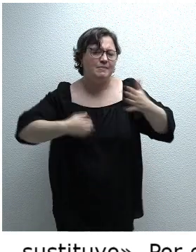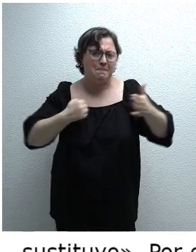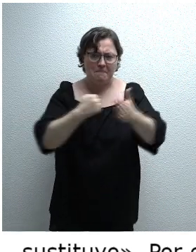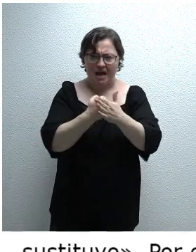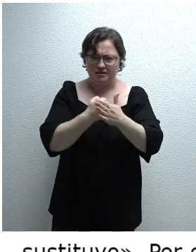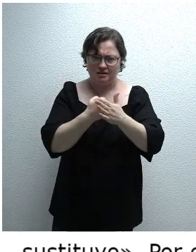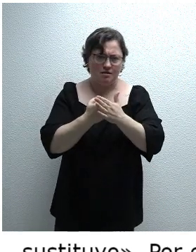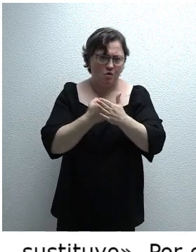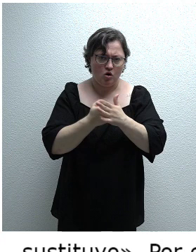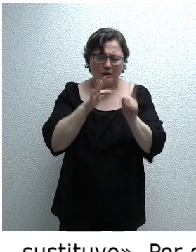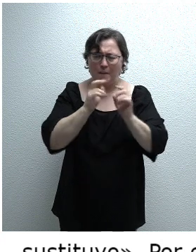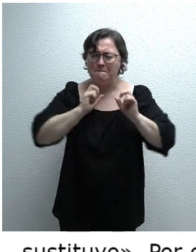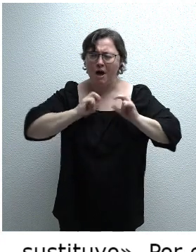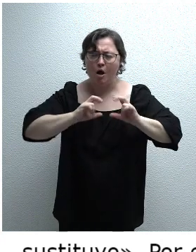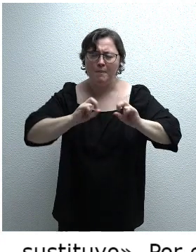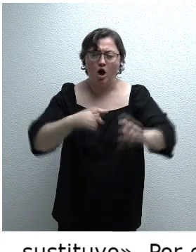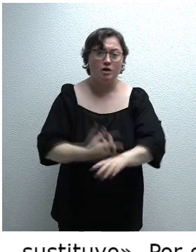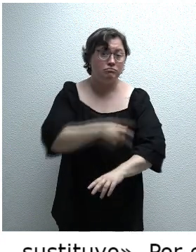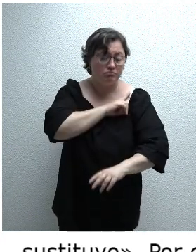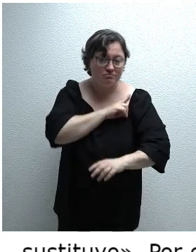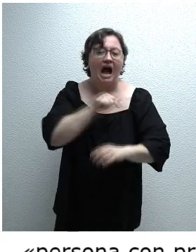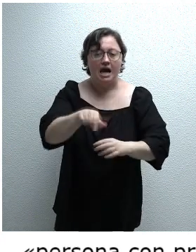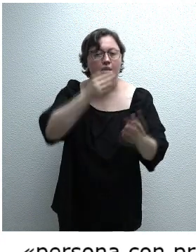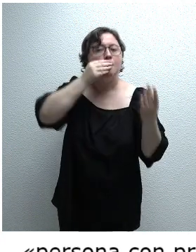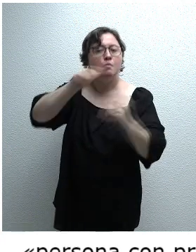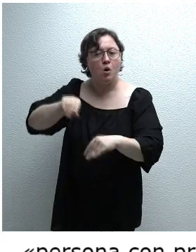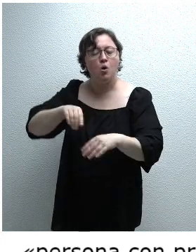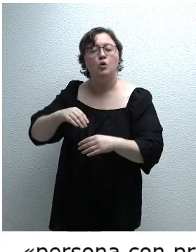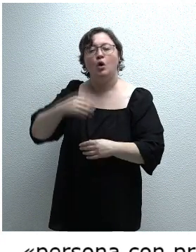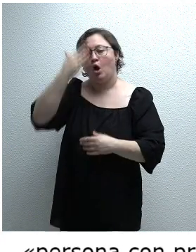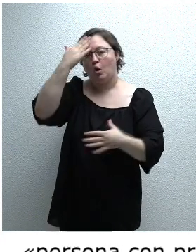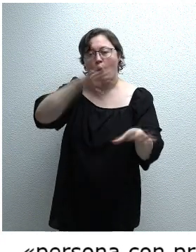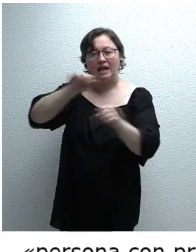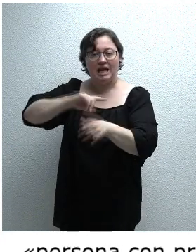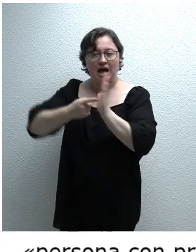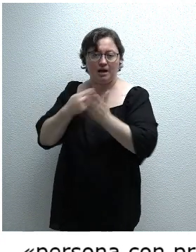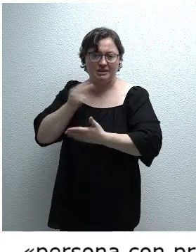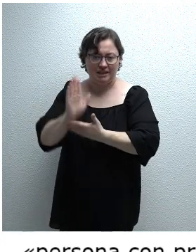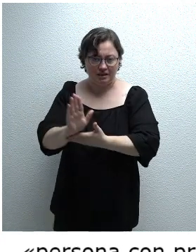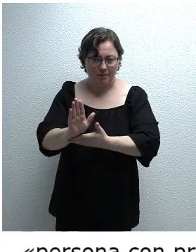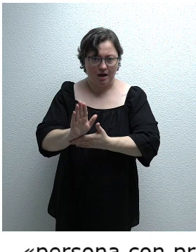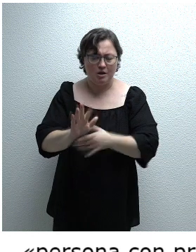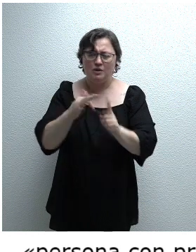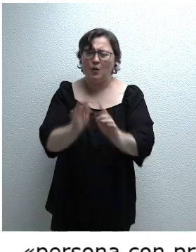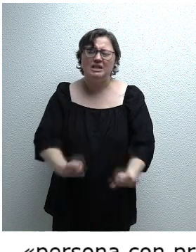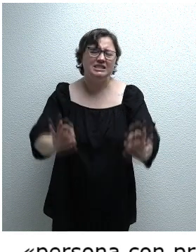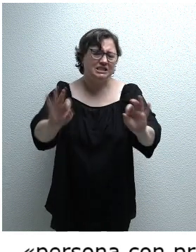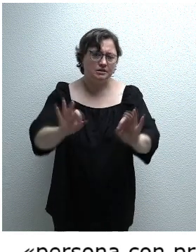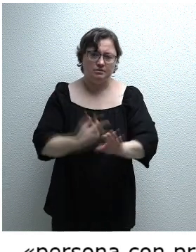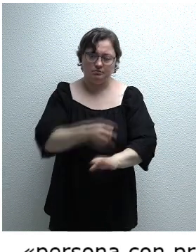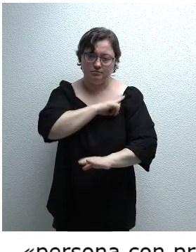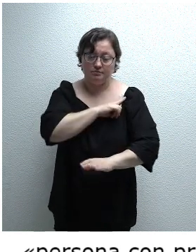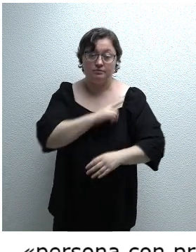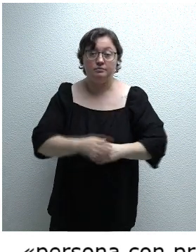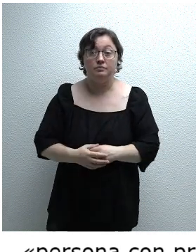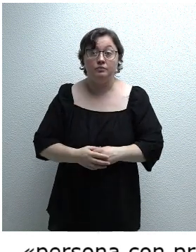entiende que será así, ¿no? Que se va a establecer esa curatela representativa para casos muy extremos.